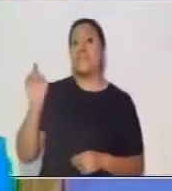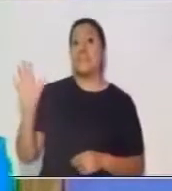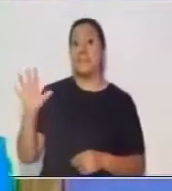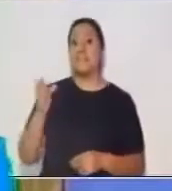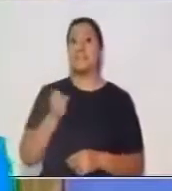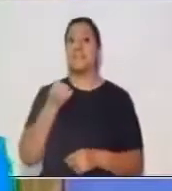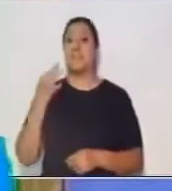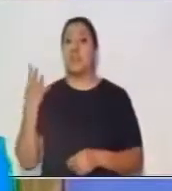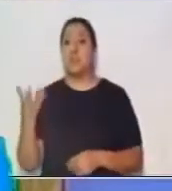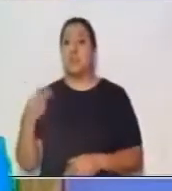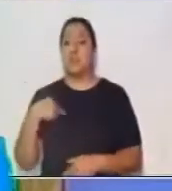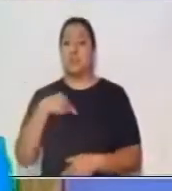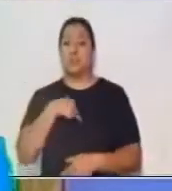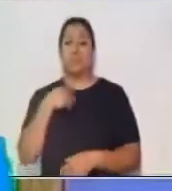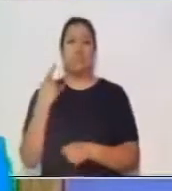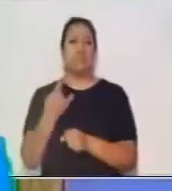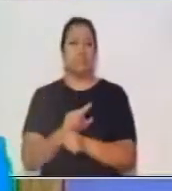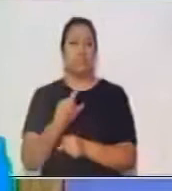Puede pedirme lo que se le ofrezca.